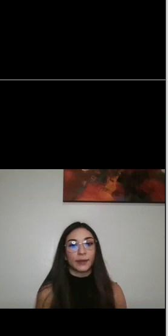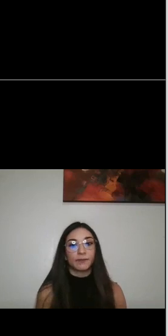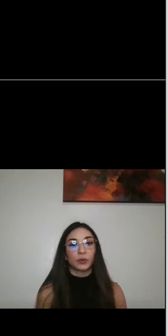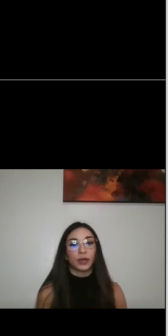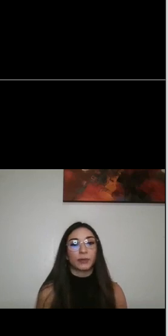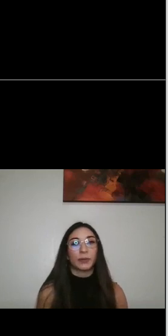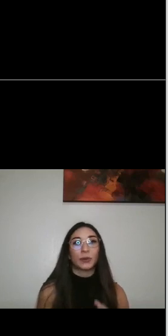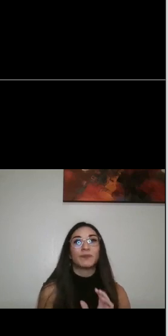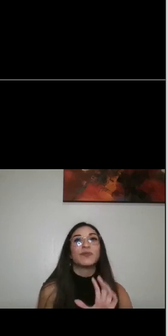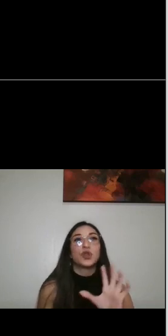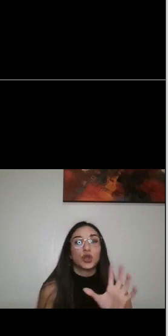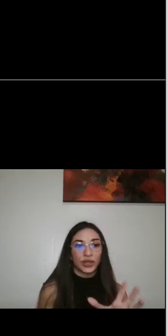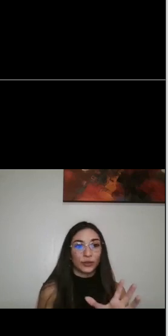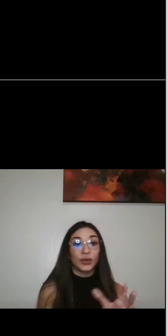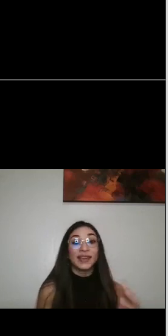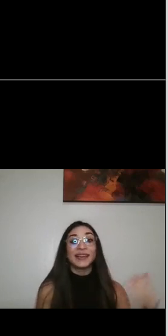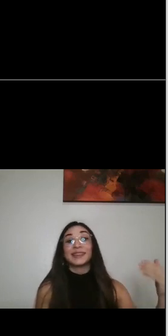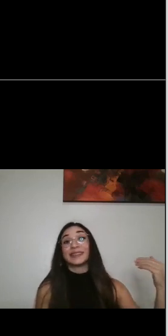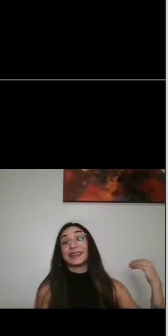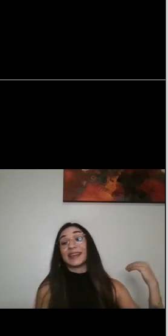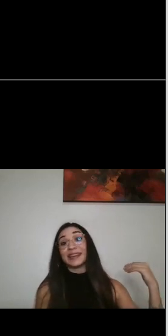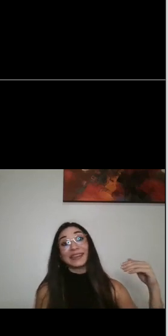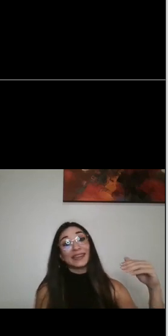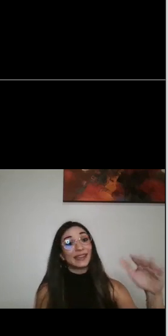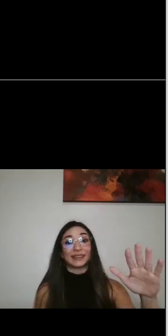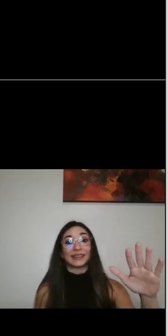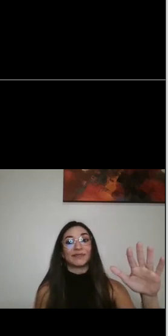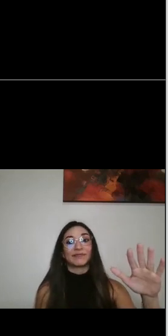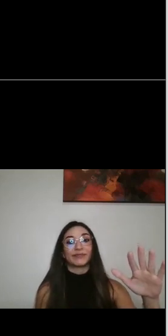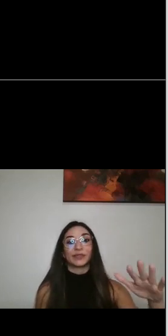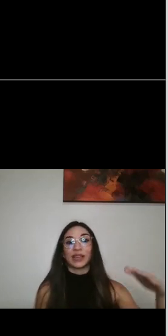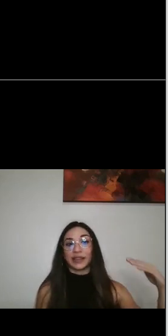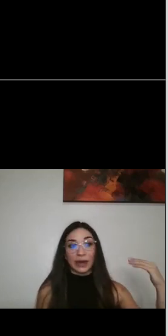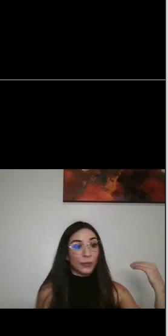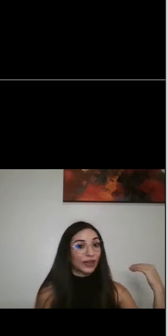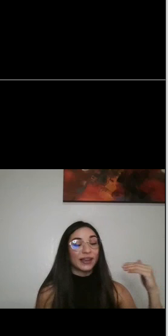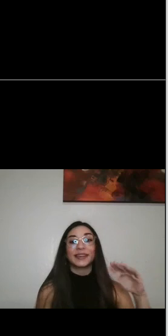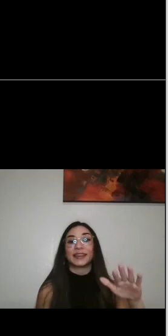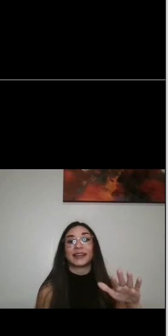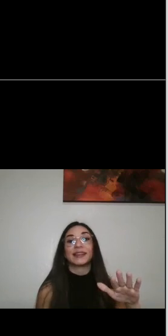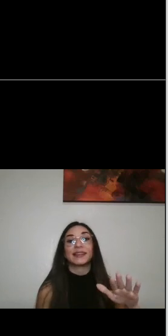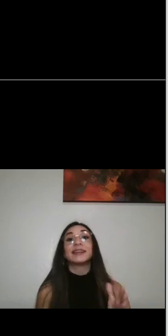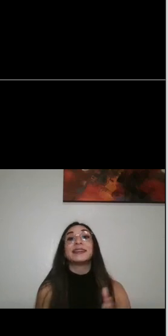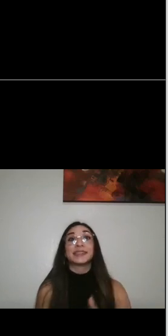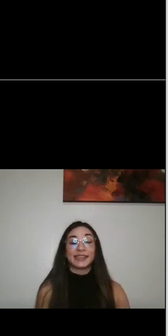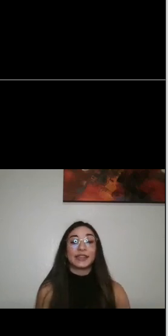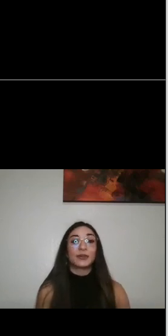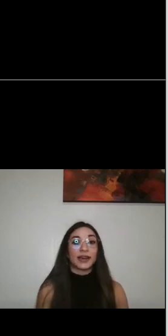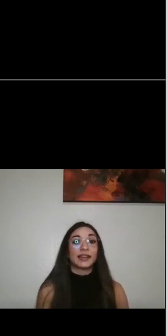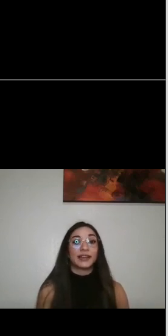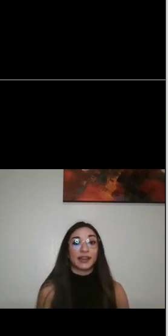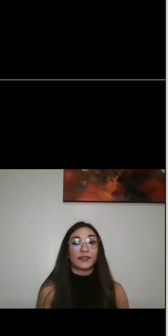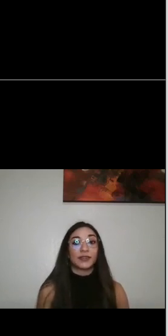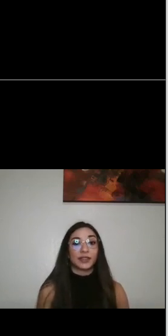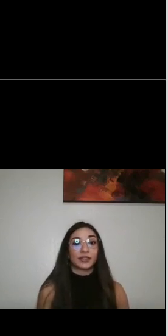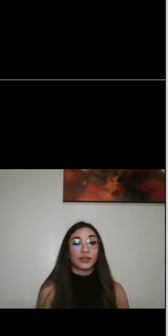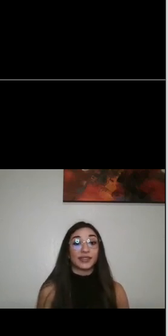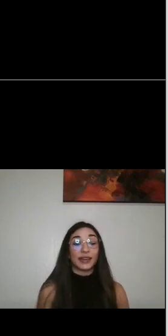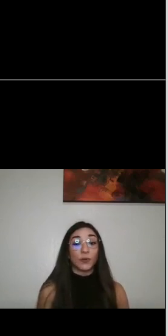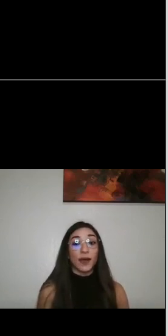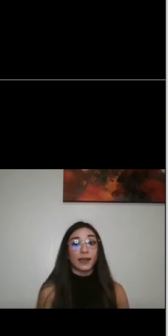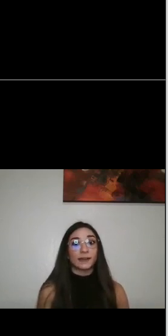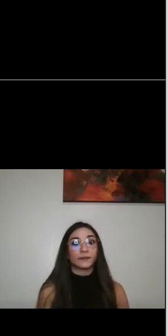entender, ¿okay? Pero no tanto. De ahí en adelante, o sea, de la moderada en adelante, sí nos va a generar